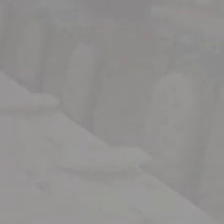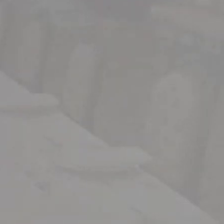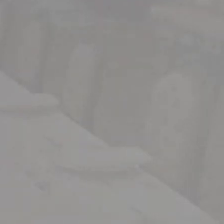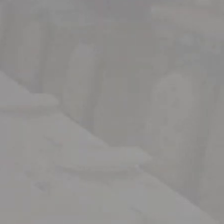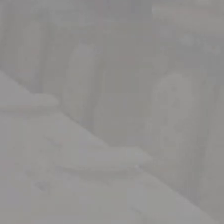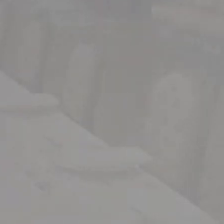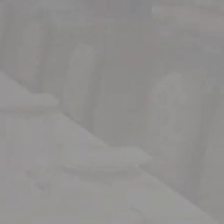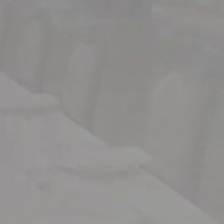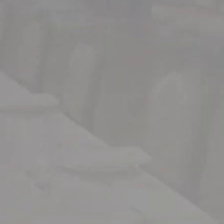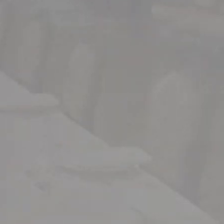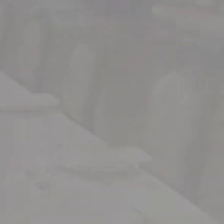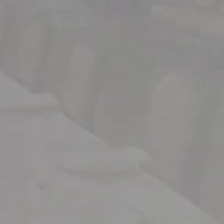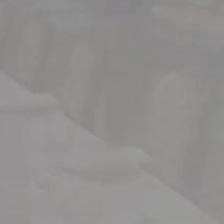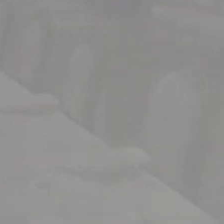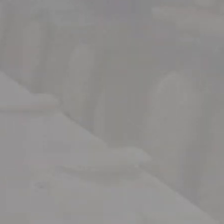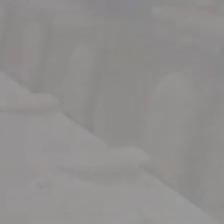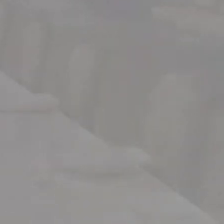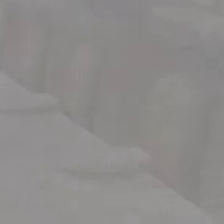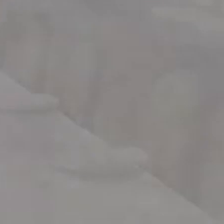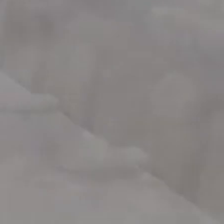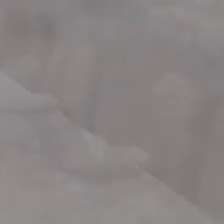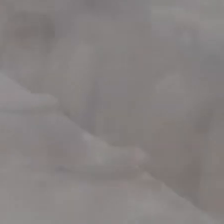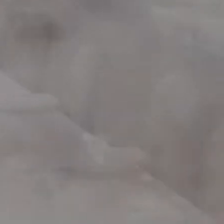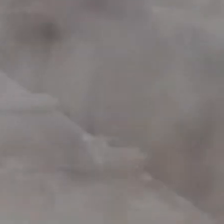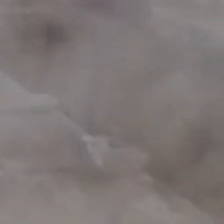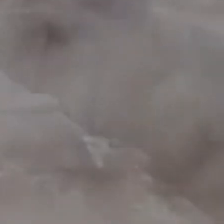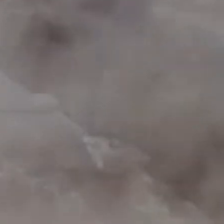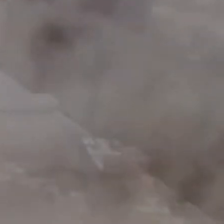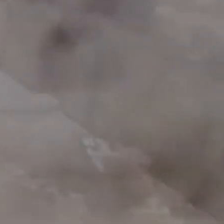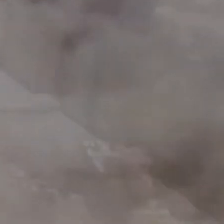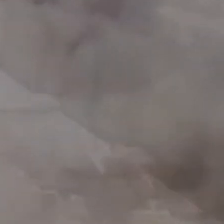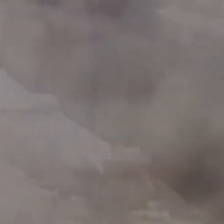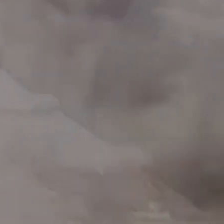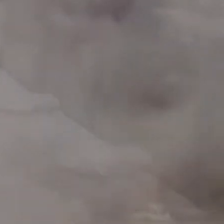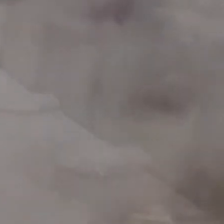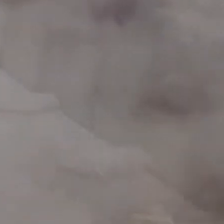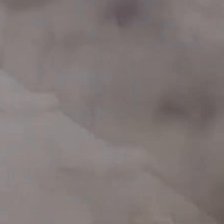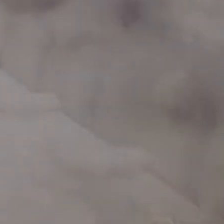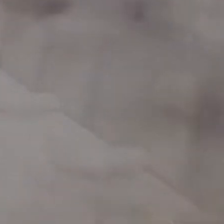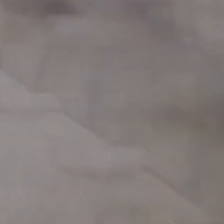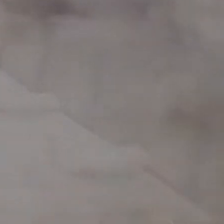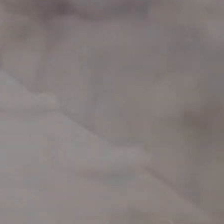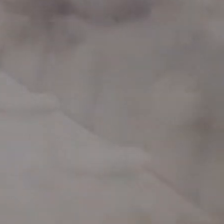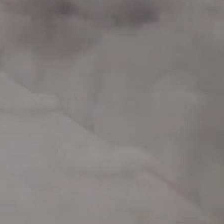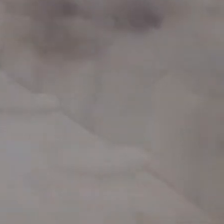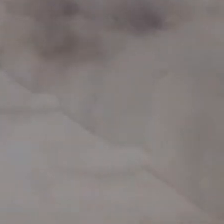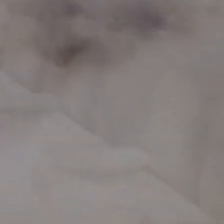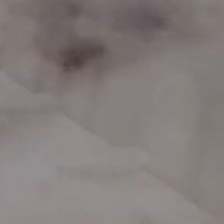Recordándome del pacto que hice con mi amigo Jonatán, quiero hacer